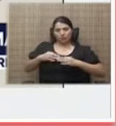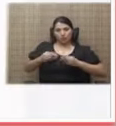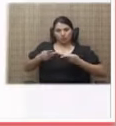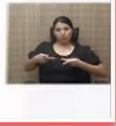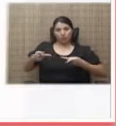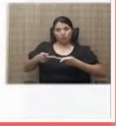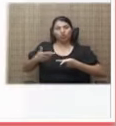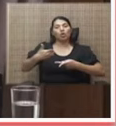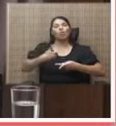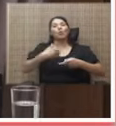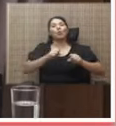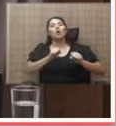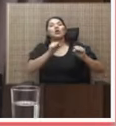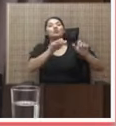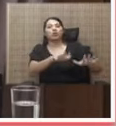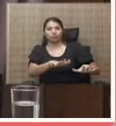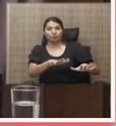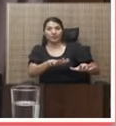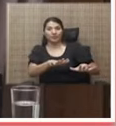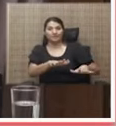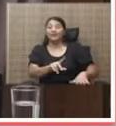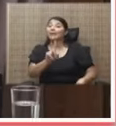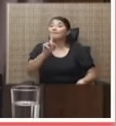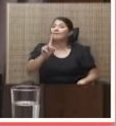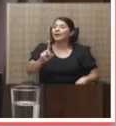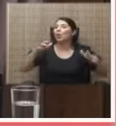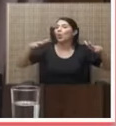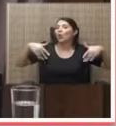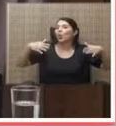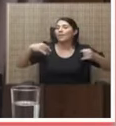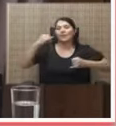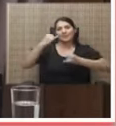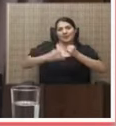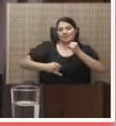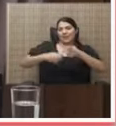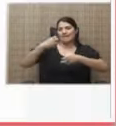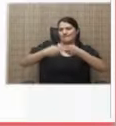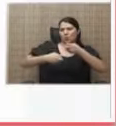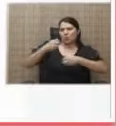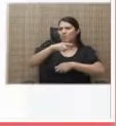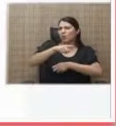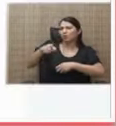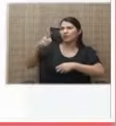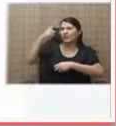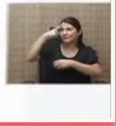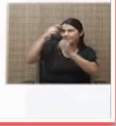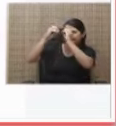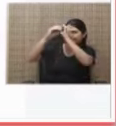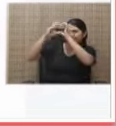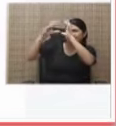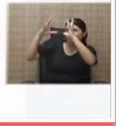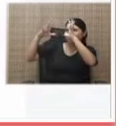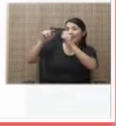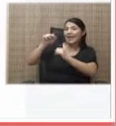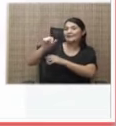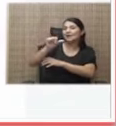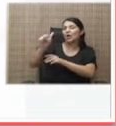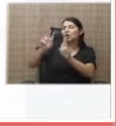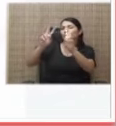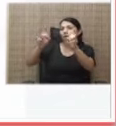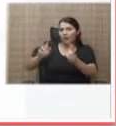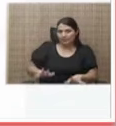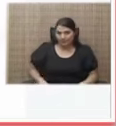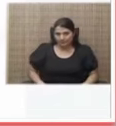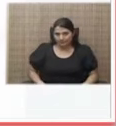renuncia pero la cosa No termina allí imaginemos por un momento este otro titular